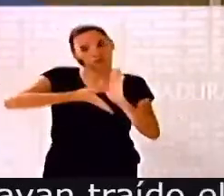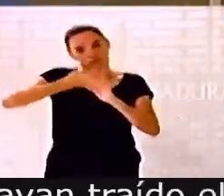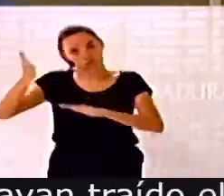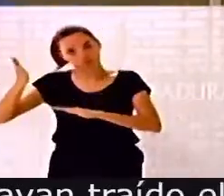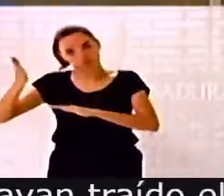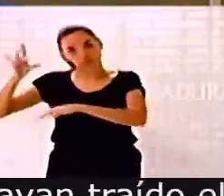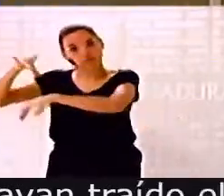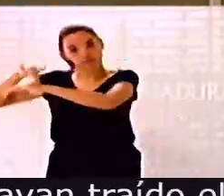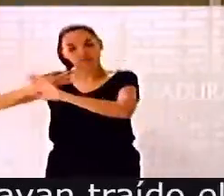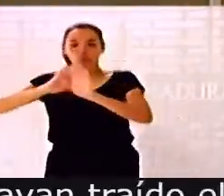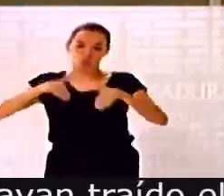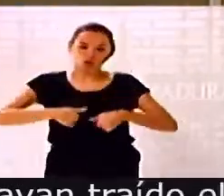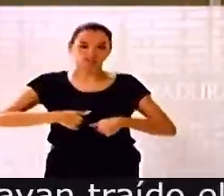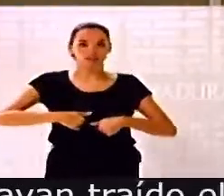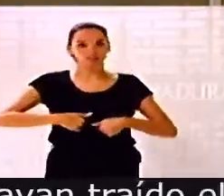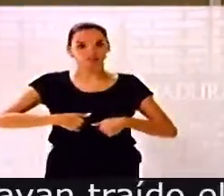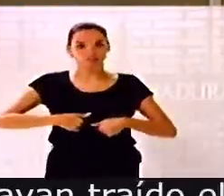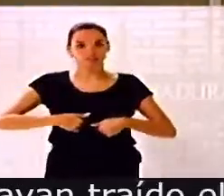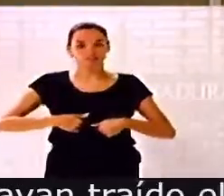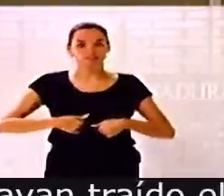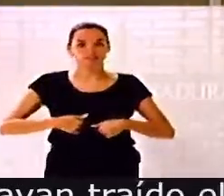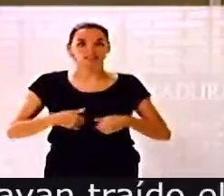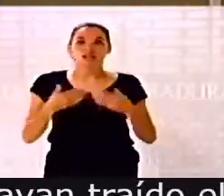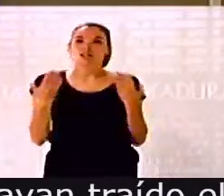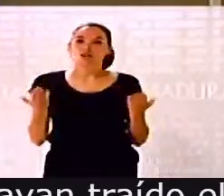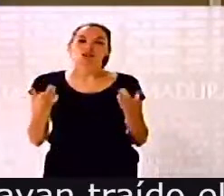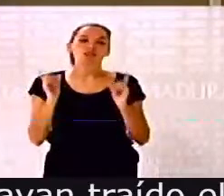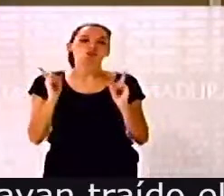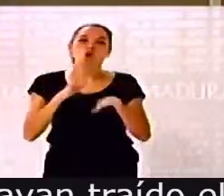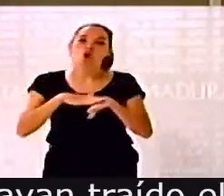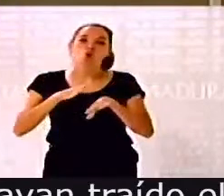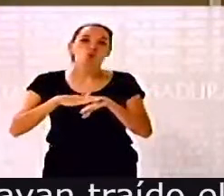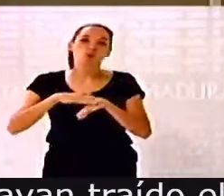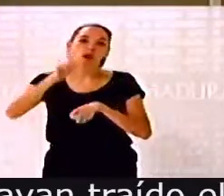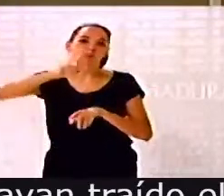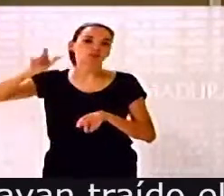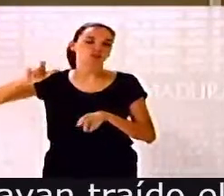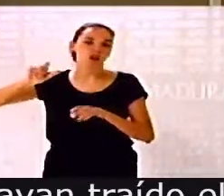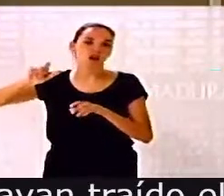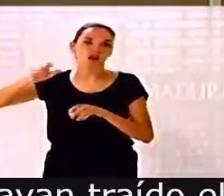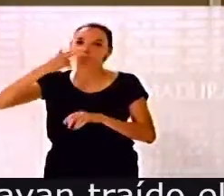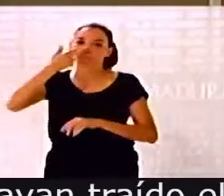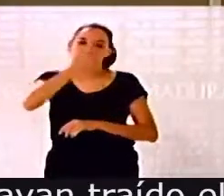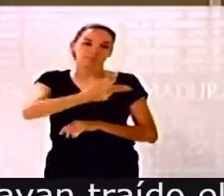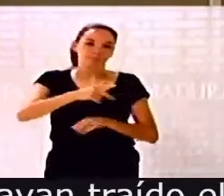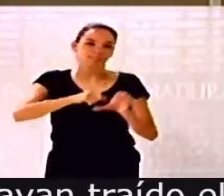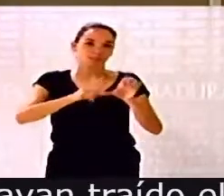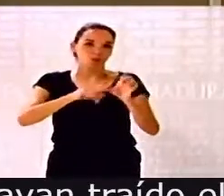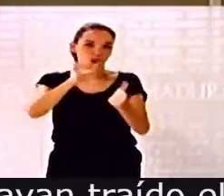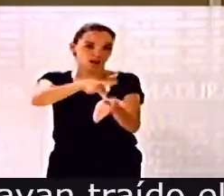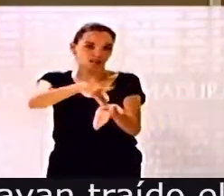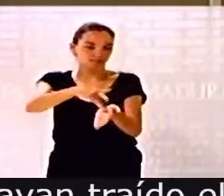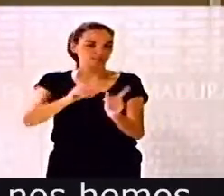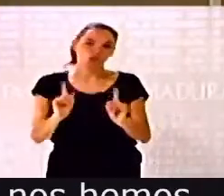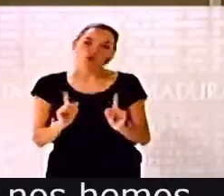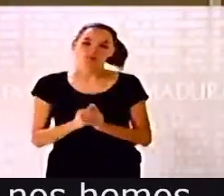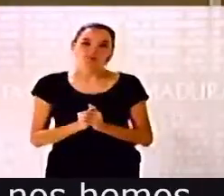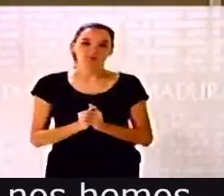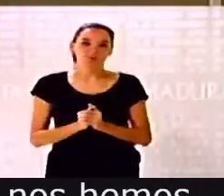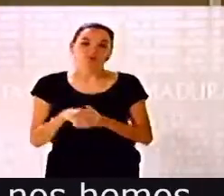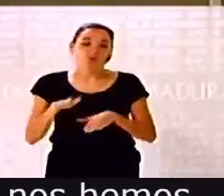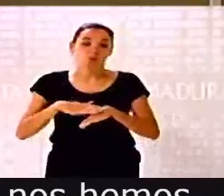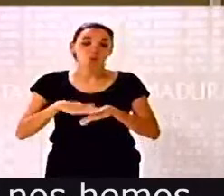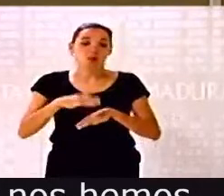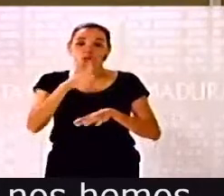venido. Entonces, no solo se lo achaco a los visitantes a nuestra tierra, se lo achaco a